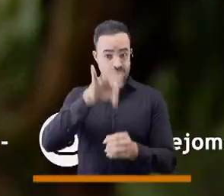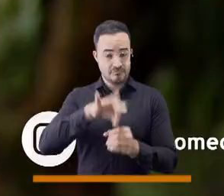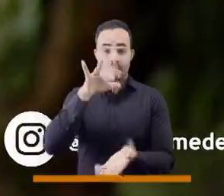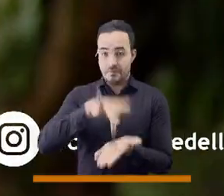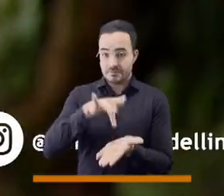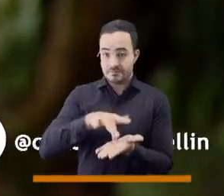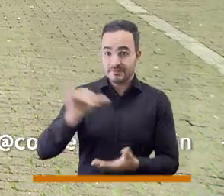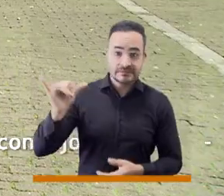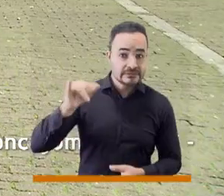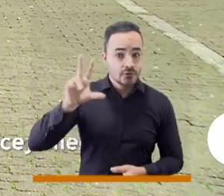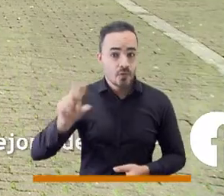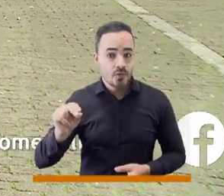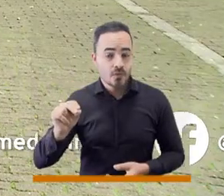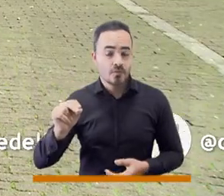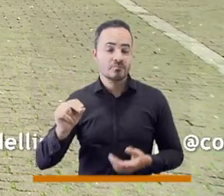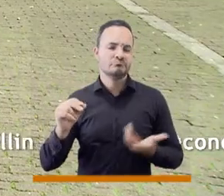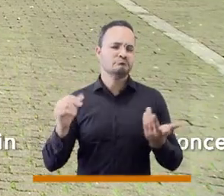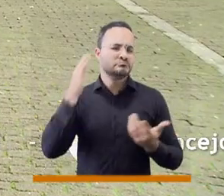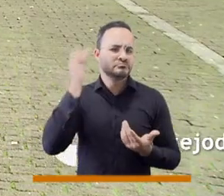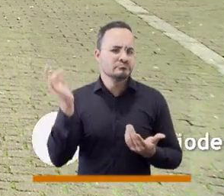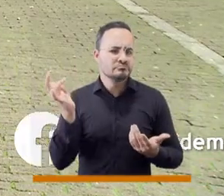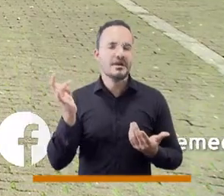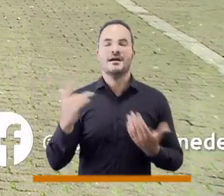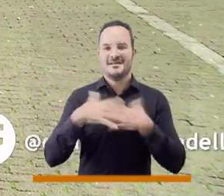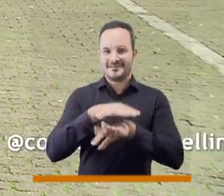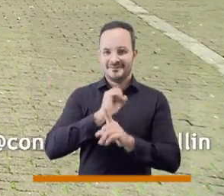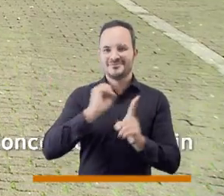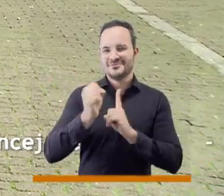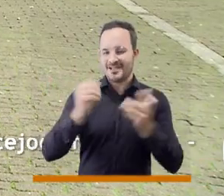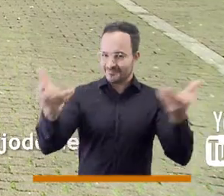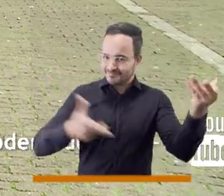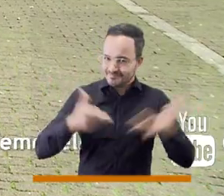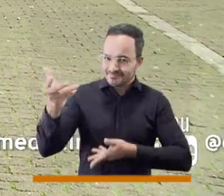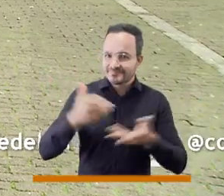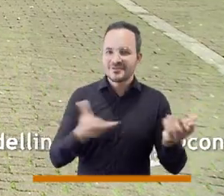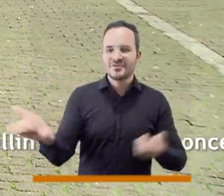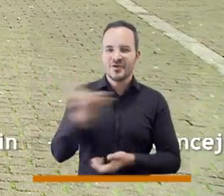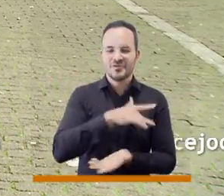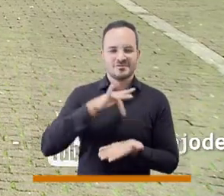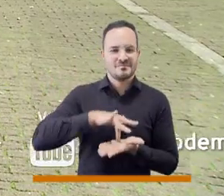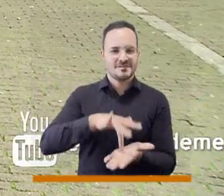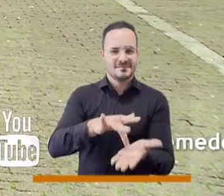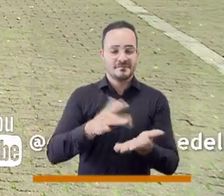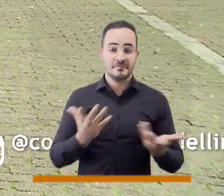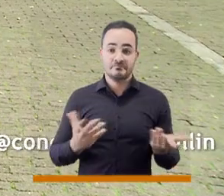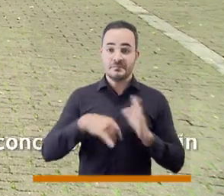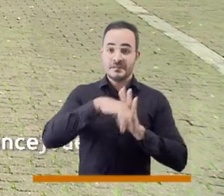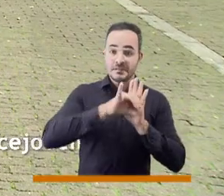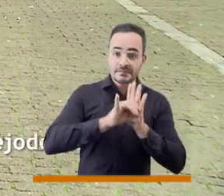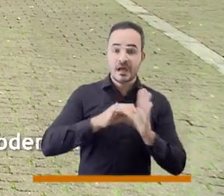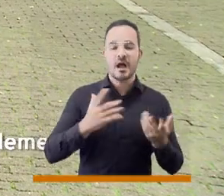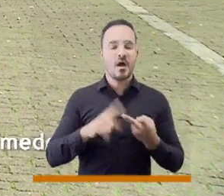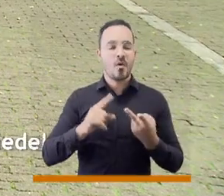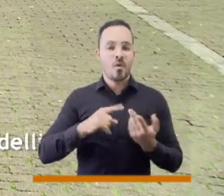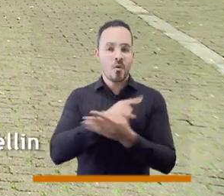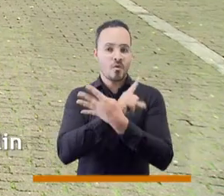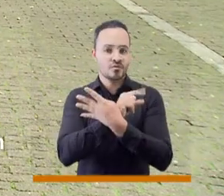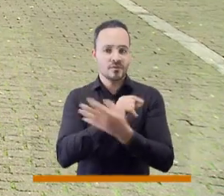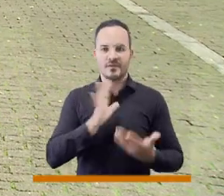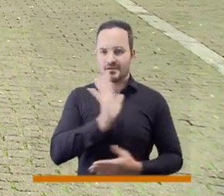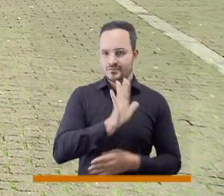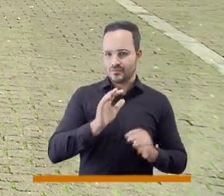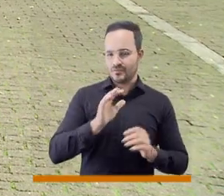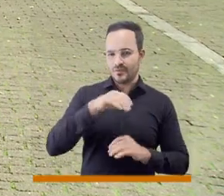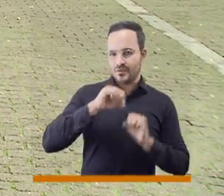octubre y por qué? Recuerden seguirnos en nuestras redes sociales, que estamos en un diálogo constante para que interactuemos en Instagram y Twitter